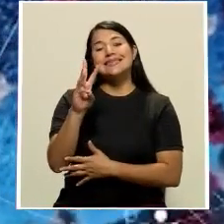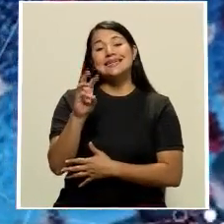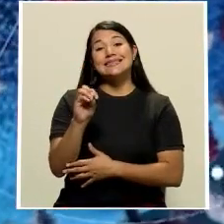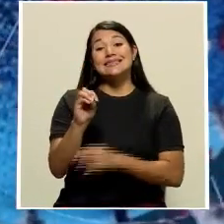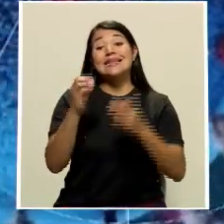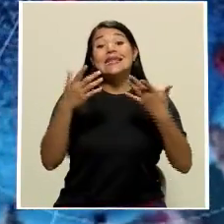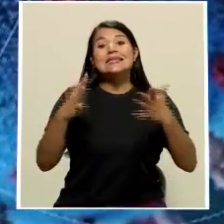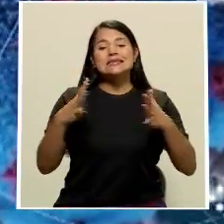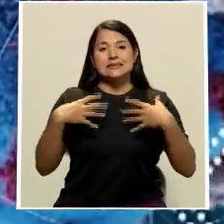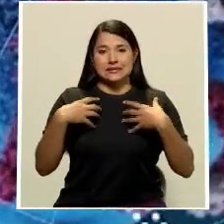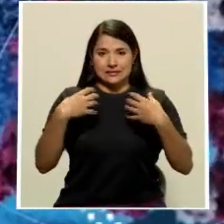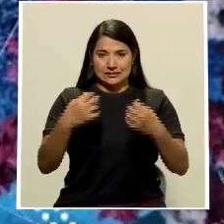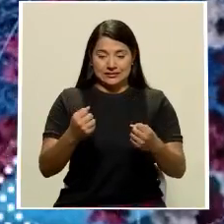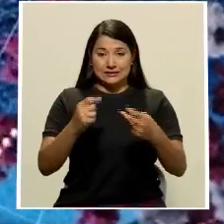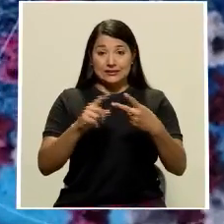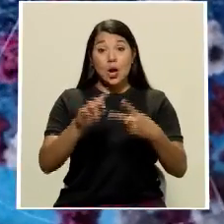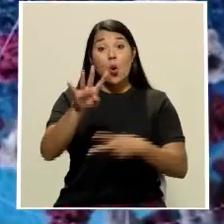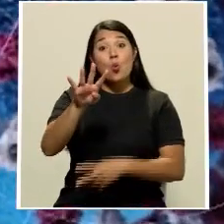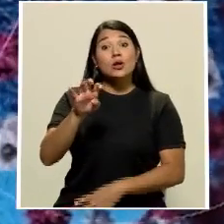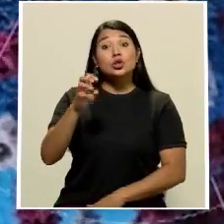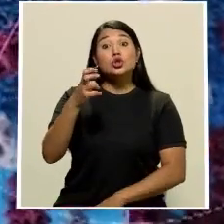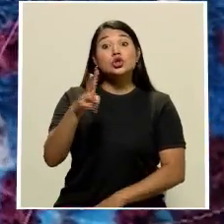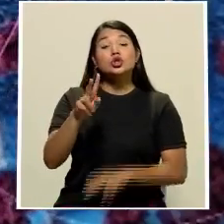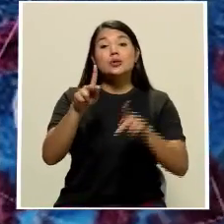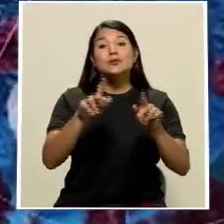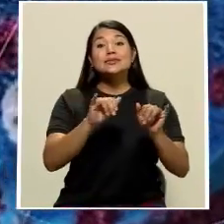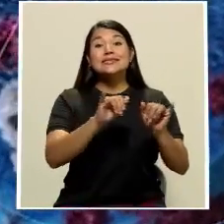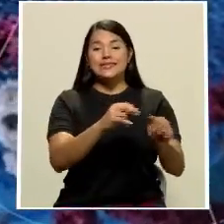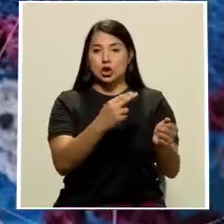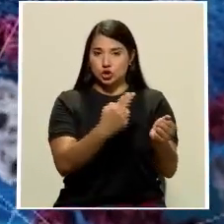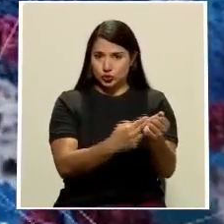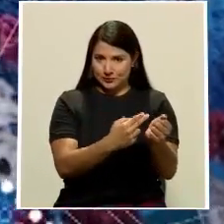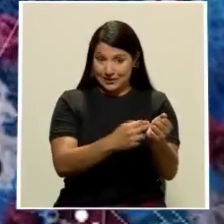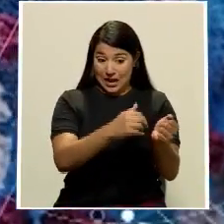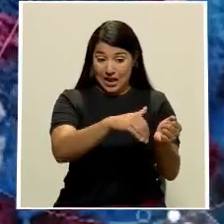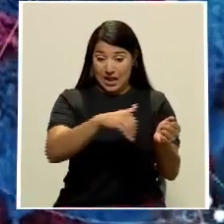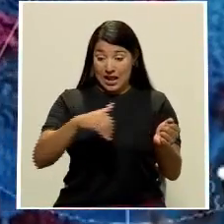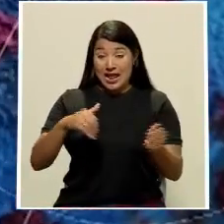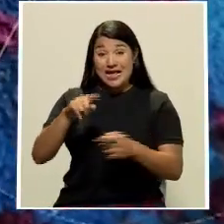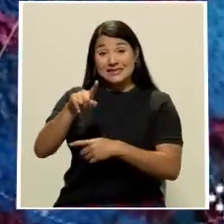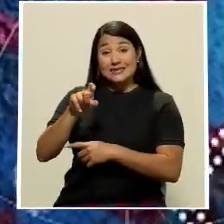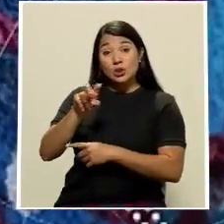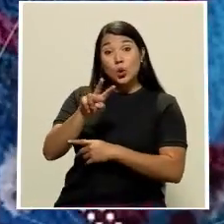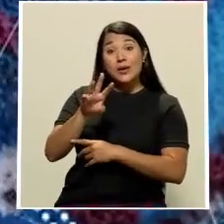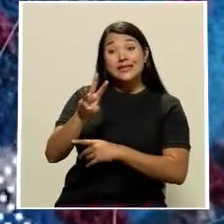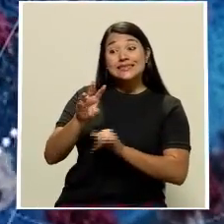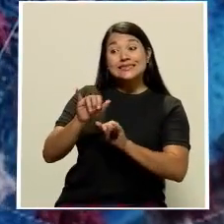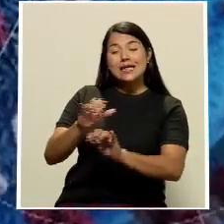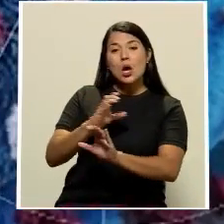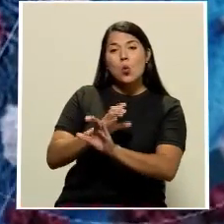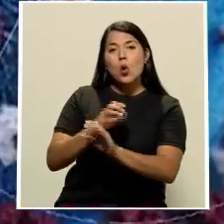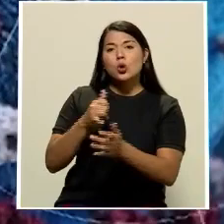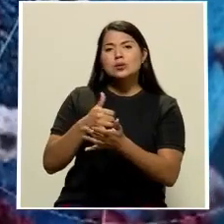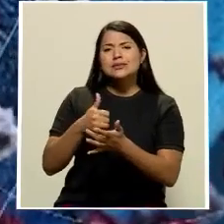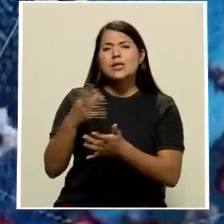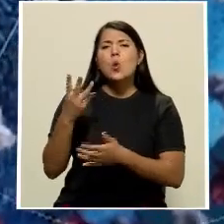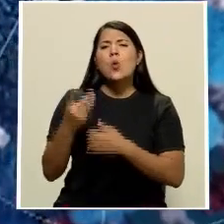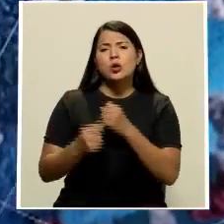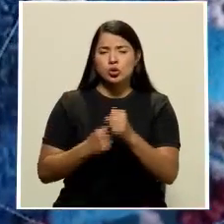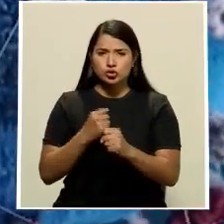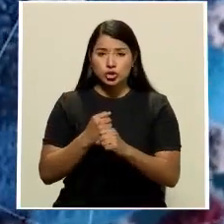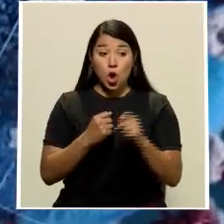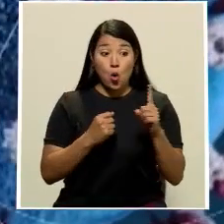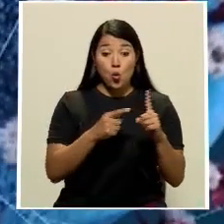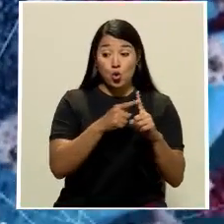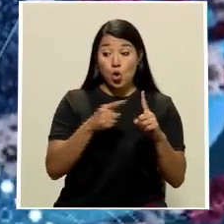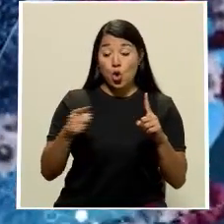recuperadas y 412 personas hospitalizadas, 126 de ellas en cuidados intensivos, con un rango de edad de 1